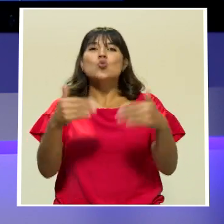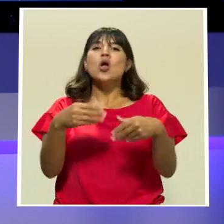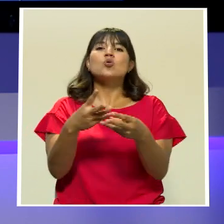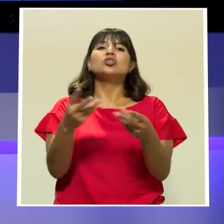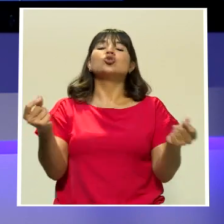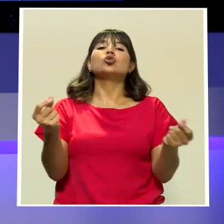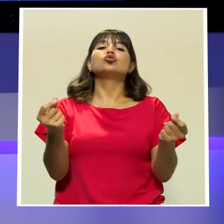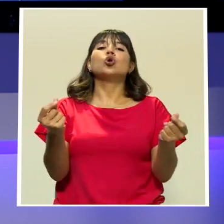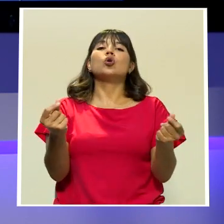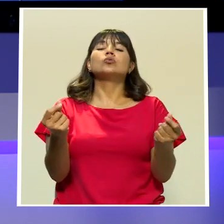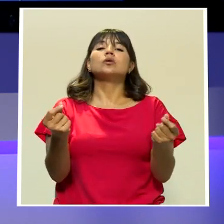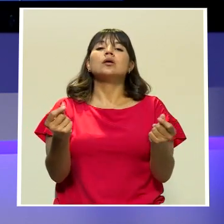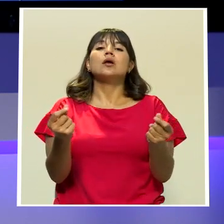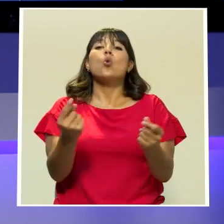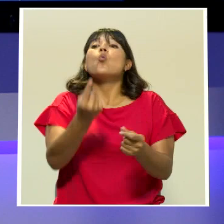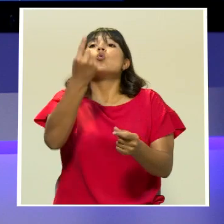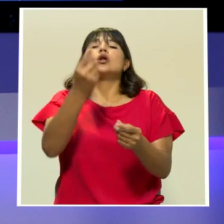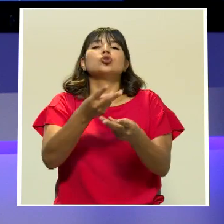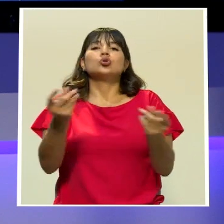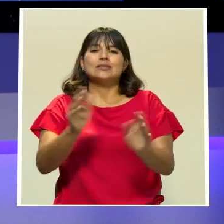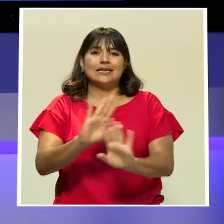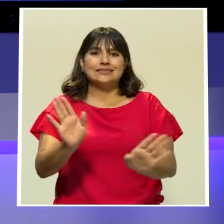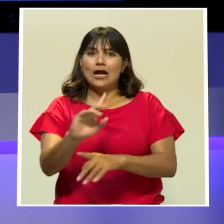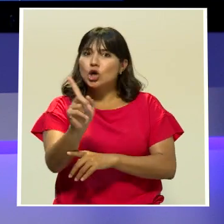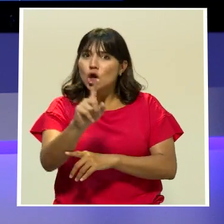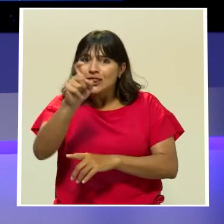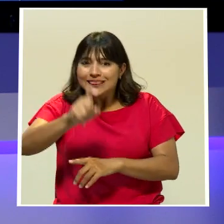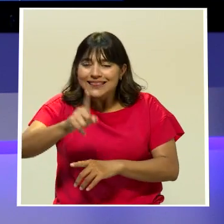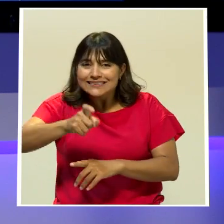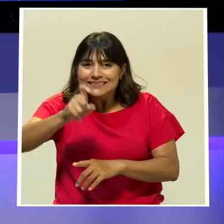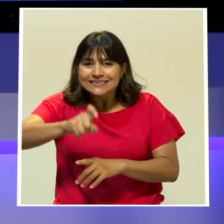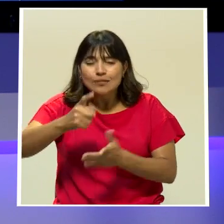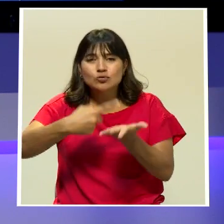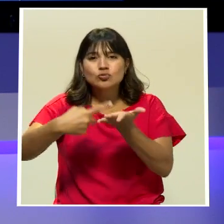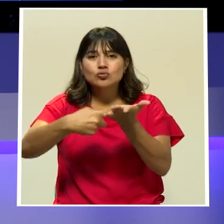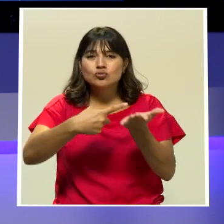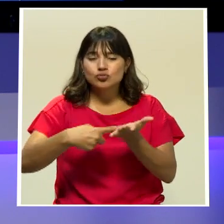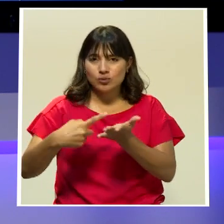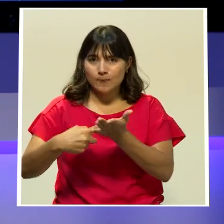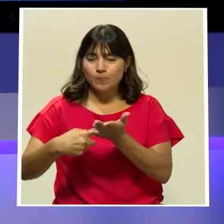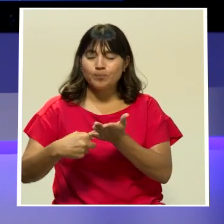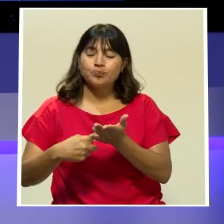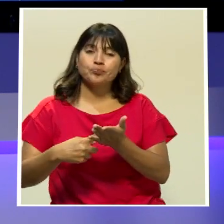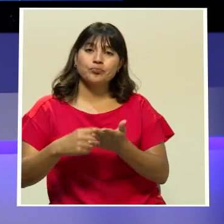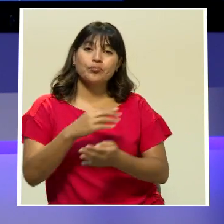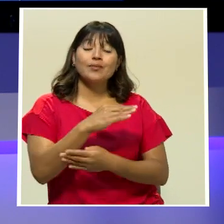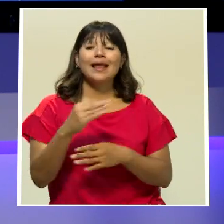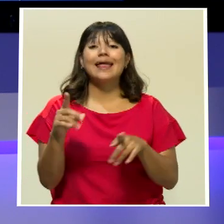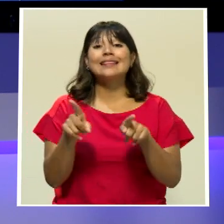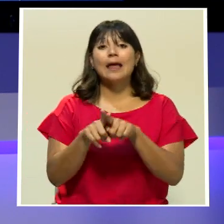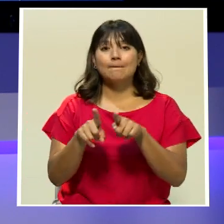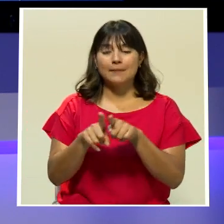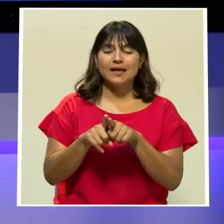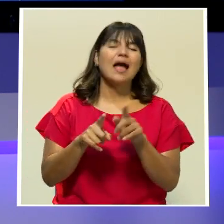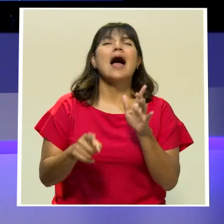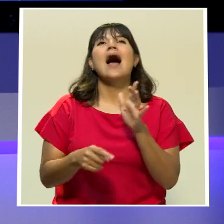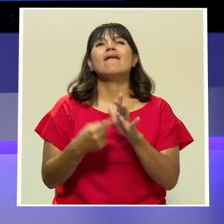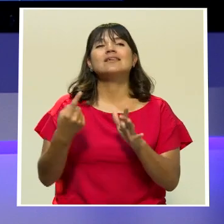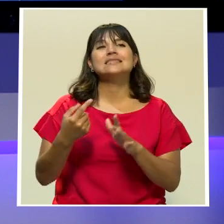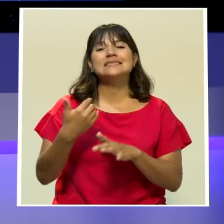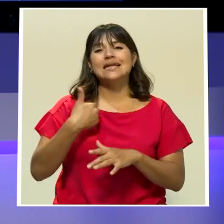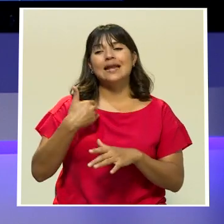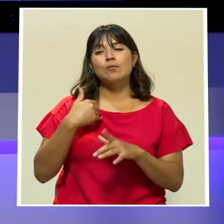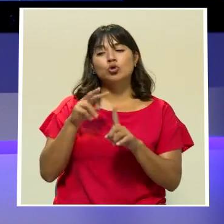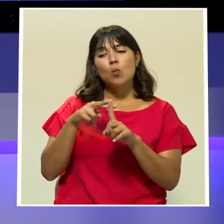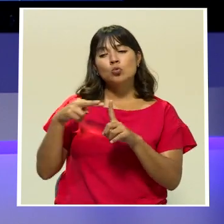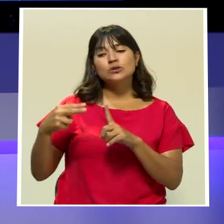dos más de estas versiones de pensamiento mágico. Una es su versión moralista, que